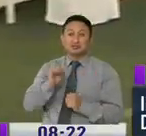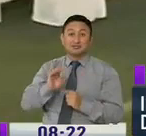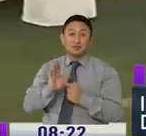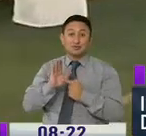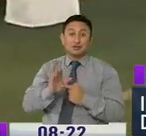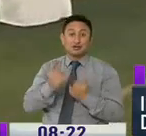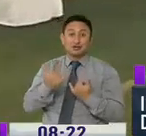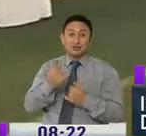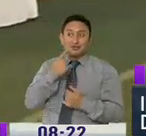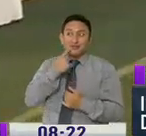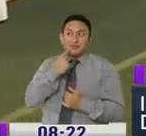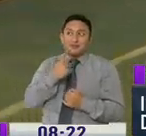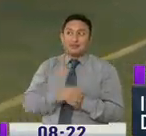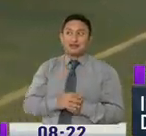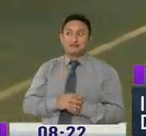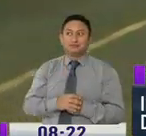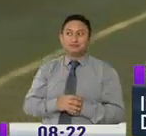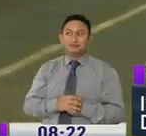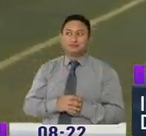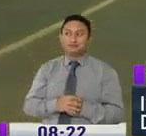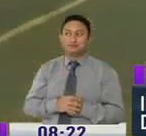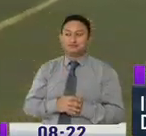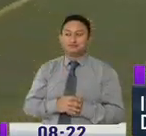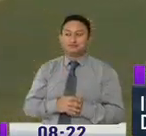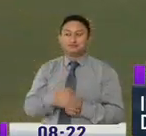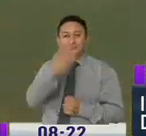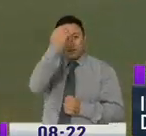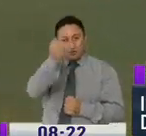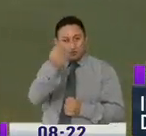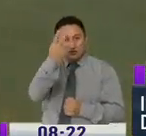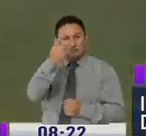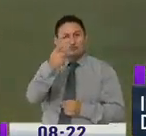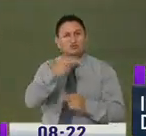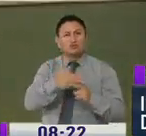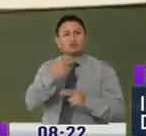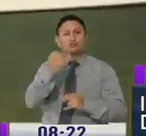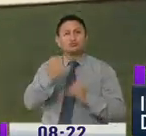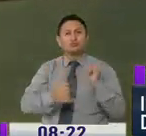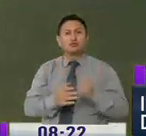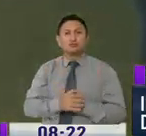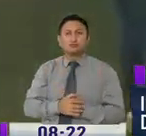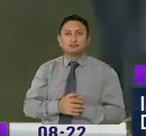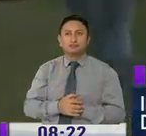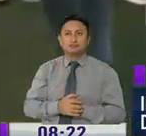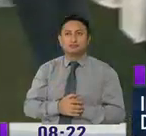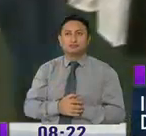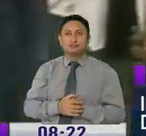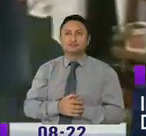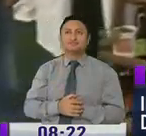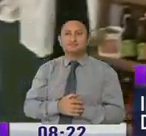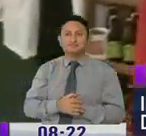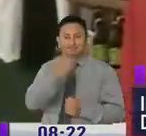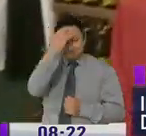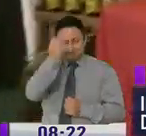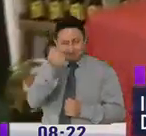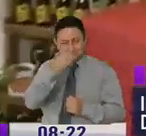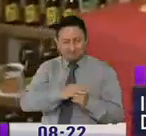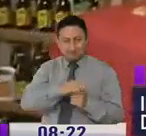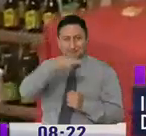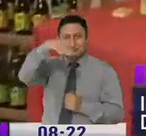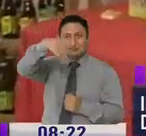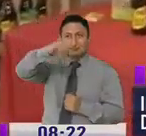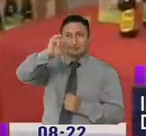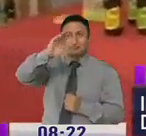venir, ¿no? Buenos días, ayúdame con su nombre y apellido y coménteme, ¿qué vamos a poder encontrar aquí? Hola, buenos días, mi nombre es Michelle